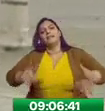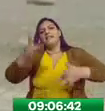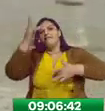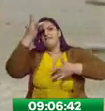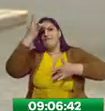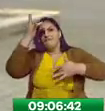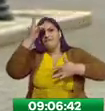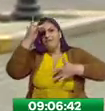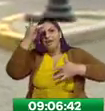jose morales